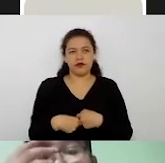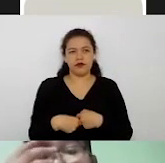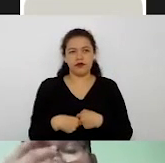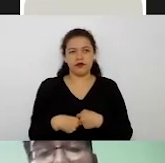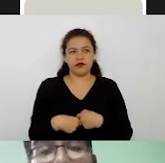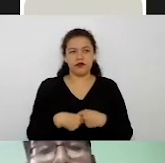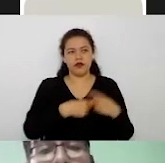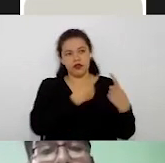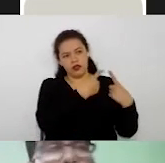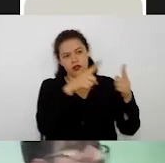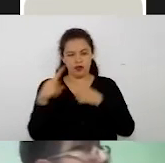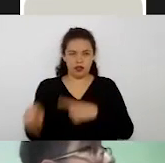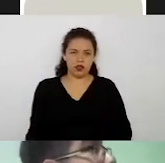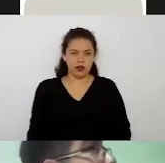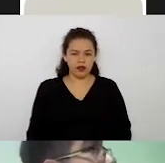distinto.